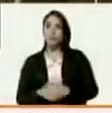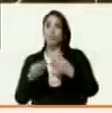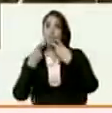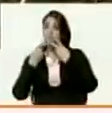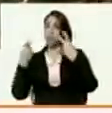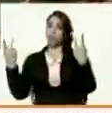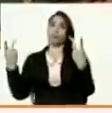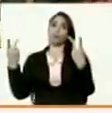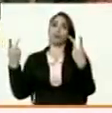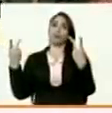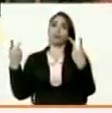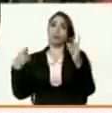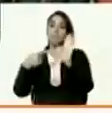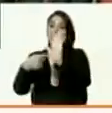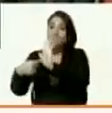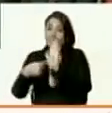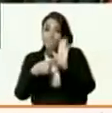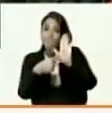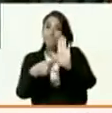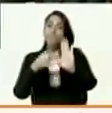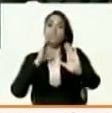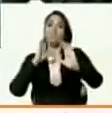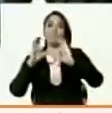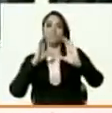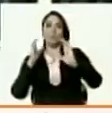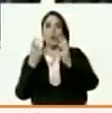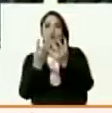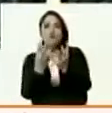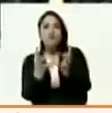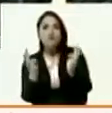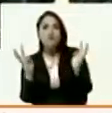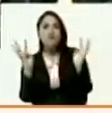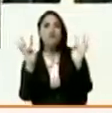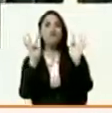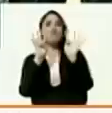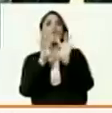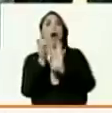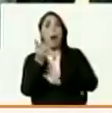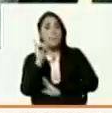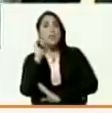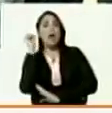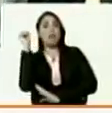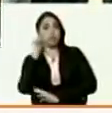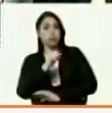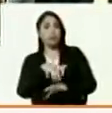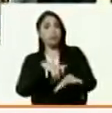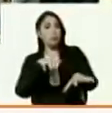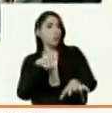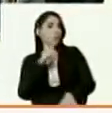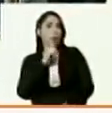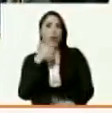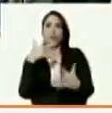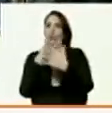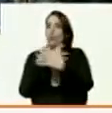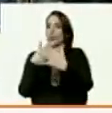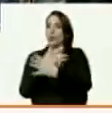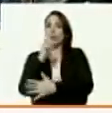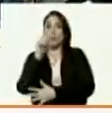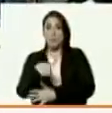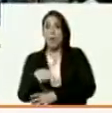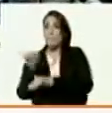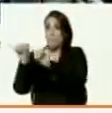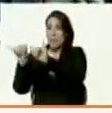notorio y comunicacional el quórum existente, de eso no hay duda, hasta admitido por